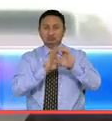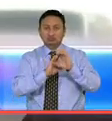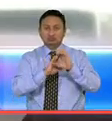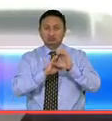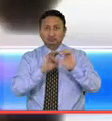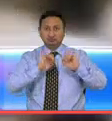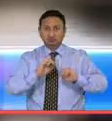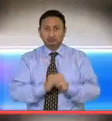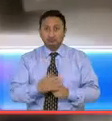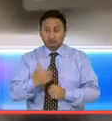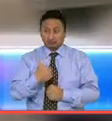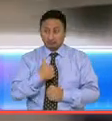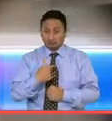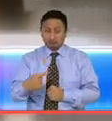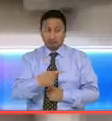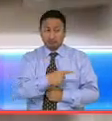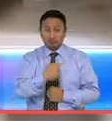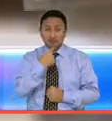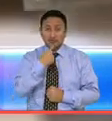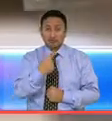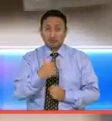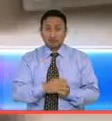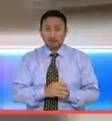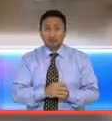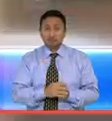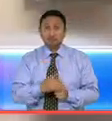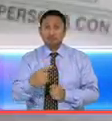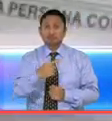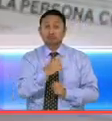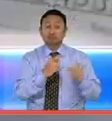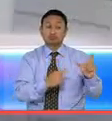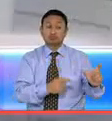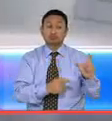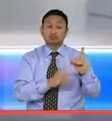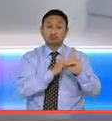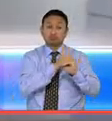sentirse ofendido porque Rivadeneira lo acusó de haber obtenido un